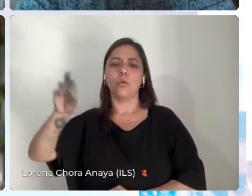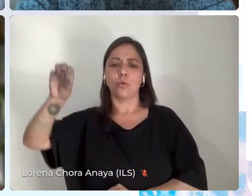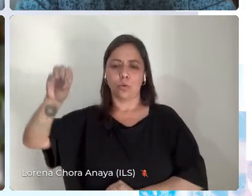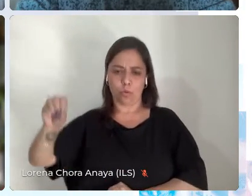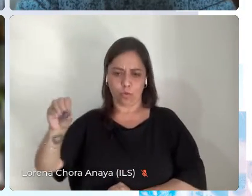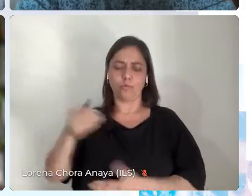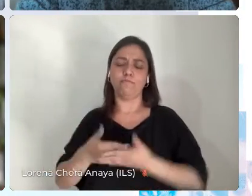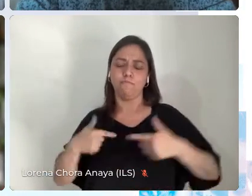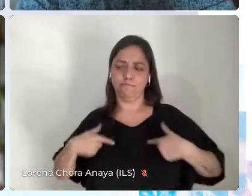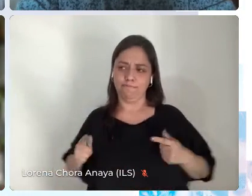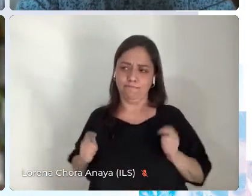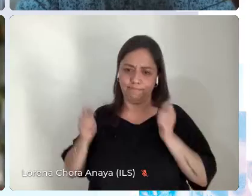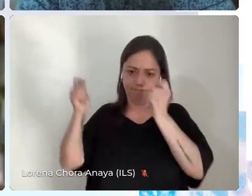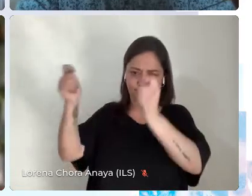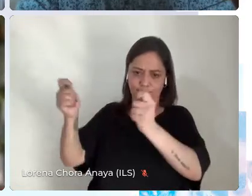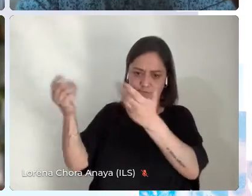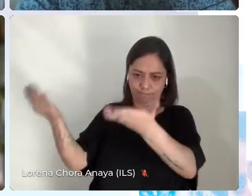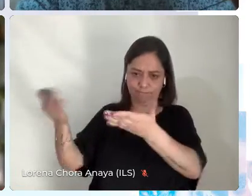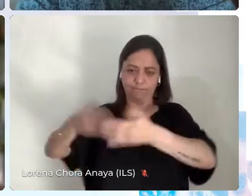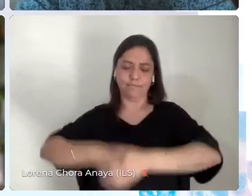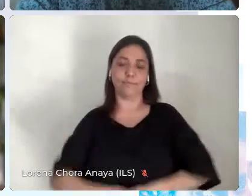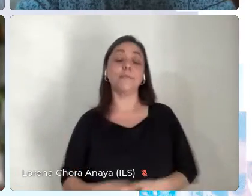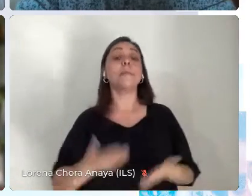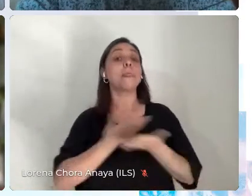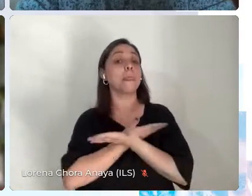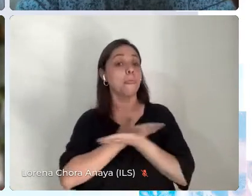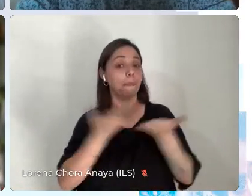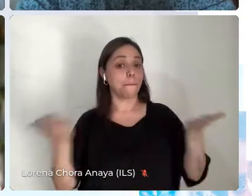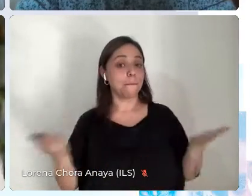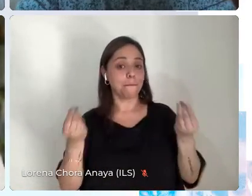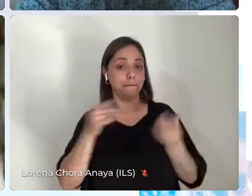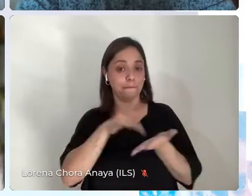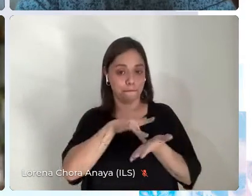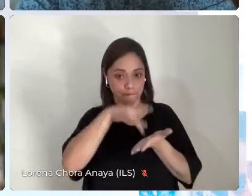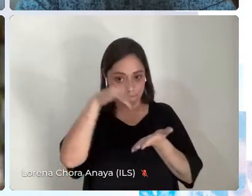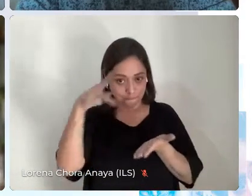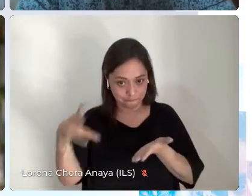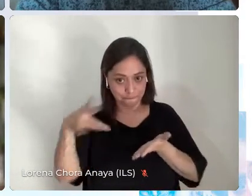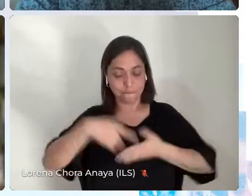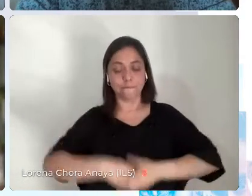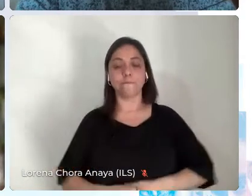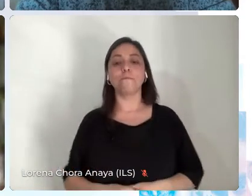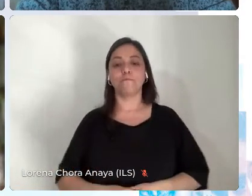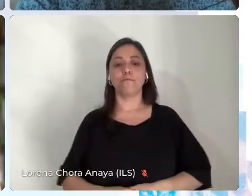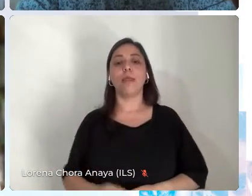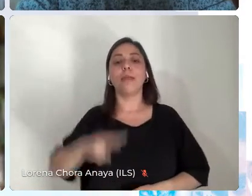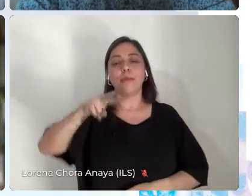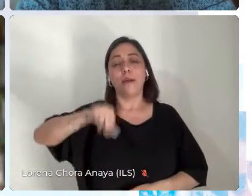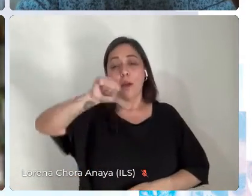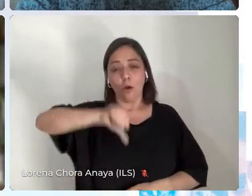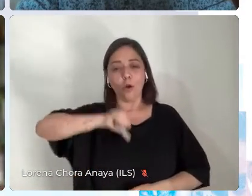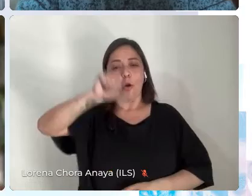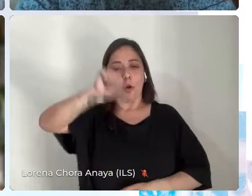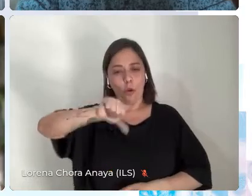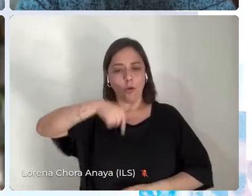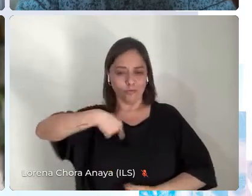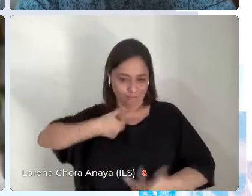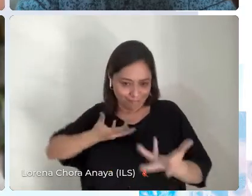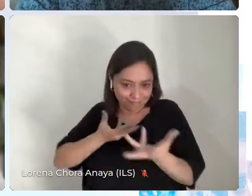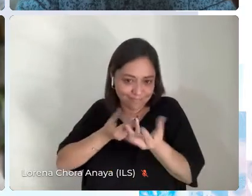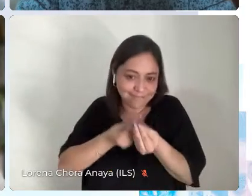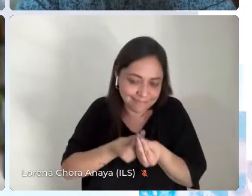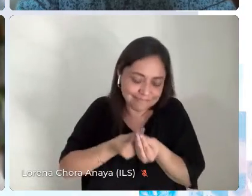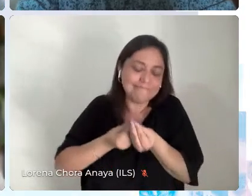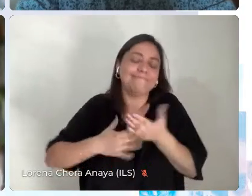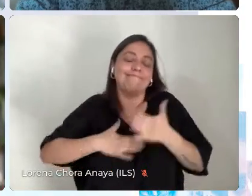Gracias, Laura. Muchas gracias a todos por estar aquí. Es un placer compartir con ustedes este espacio en el que